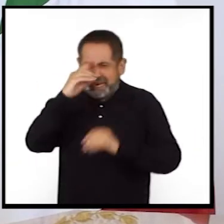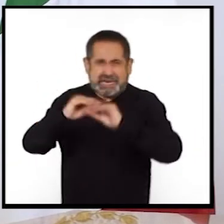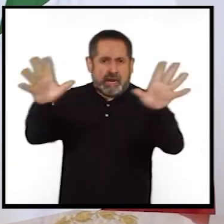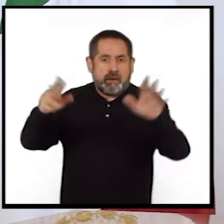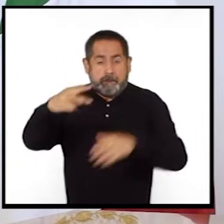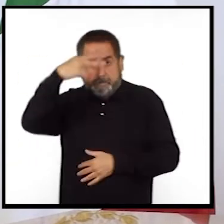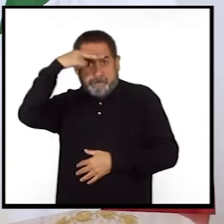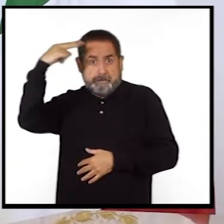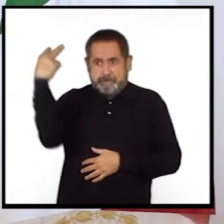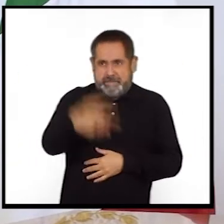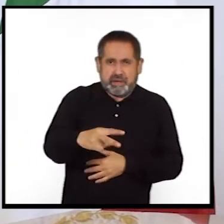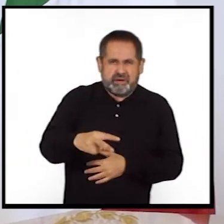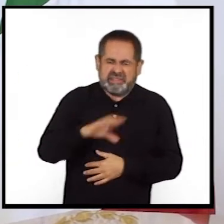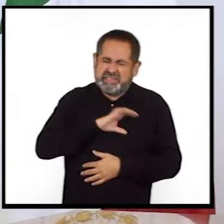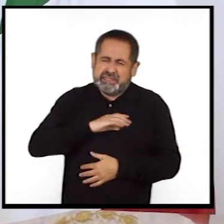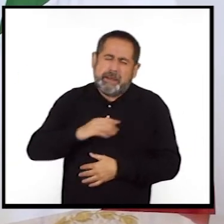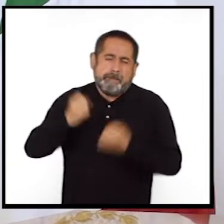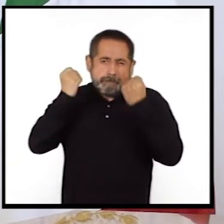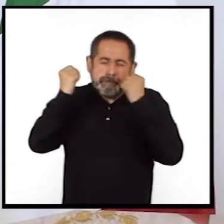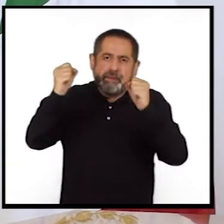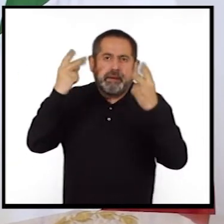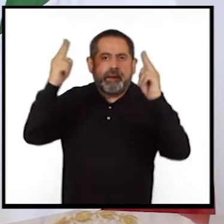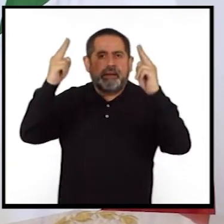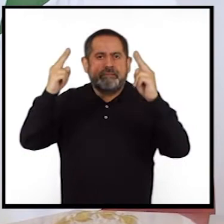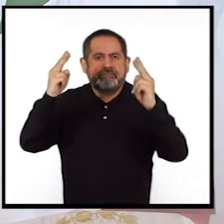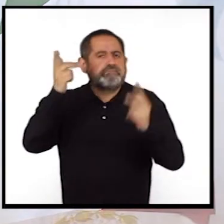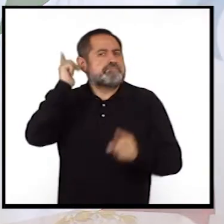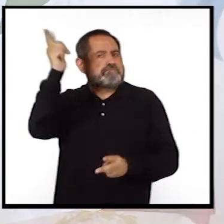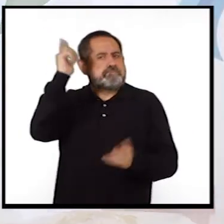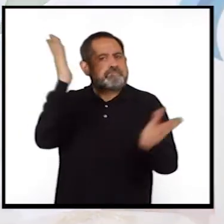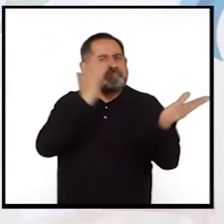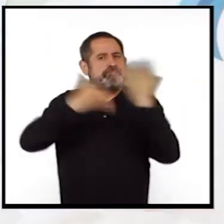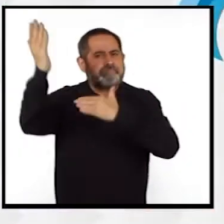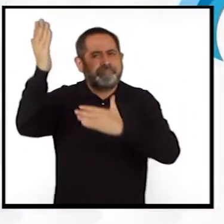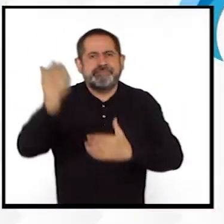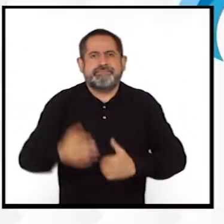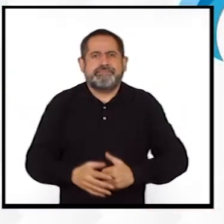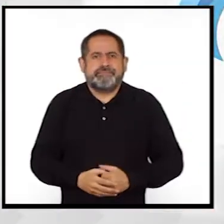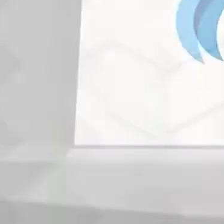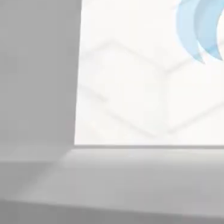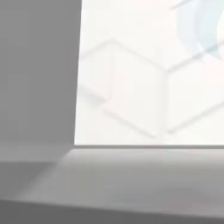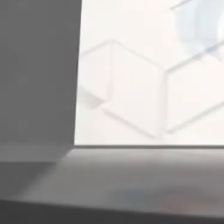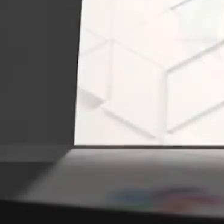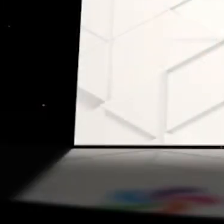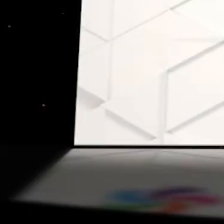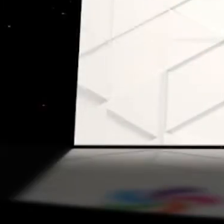desde luego, ¡viva nuestro querido México! ¡Mucho éxito!